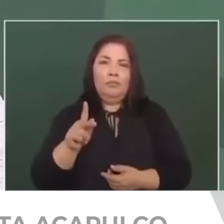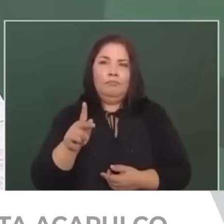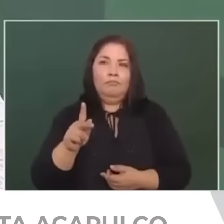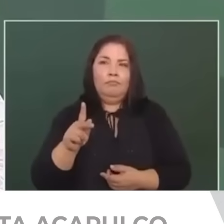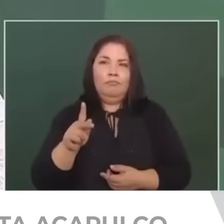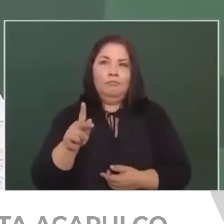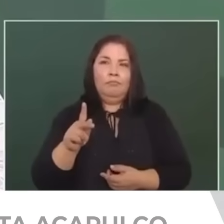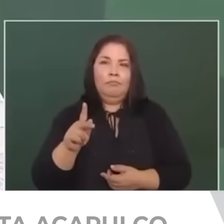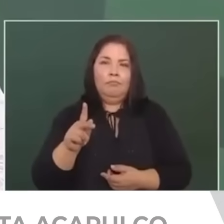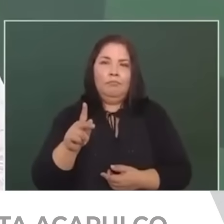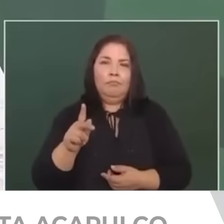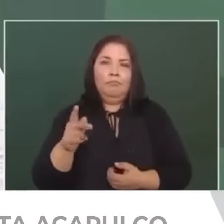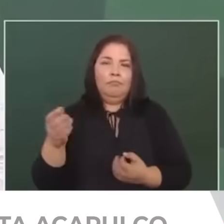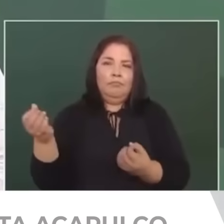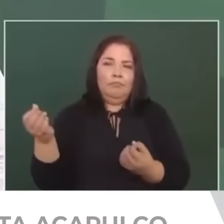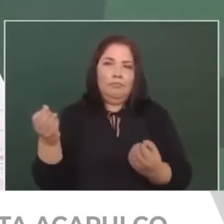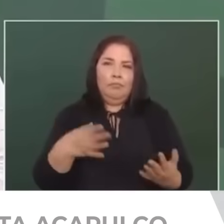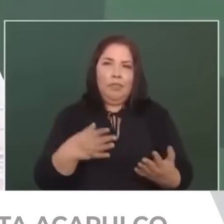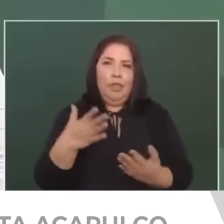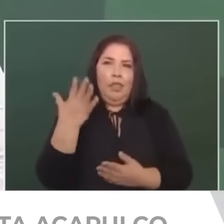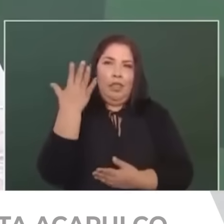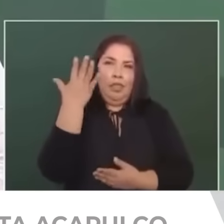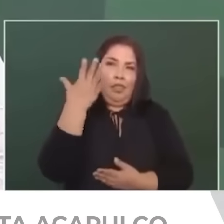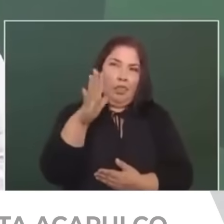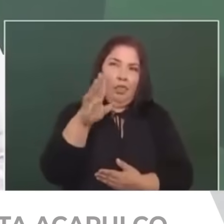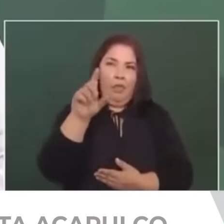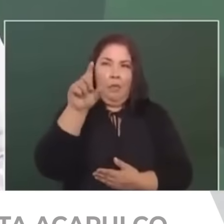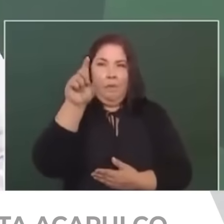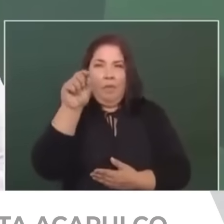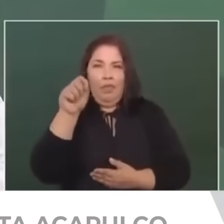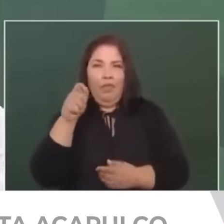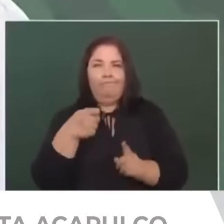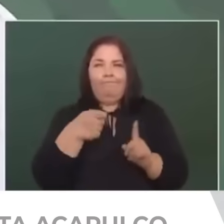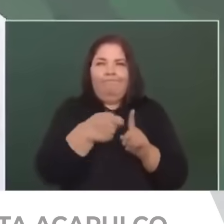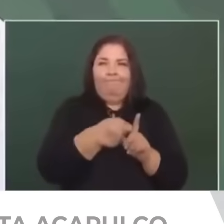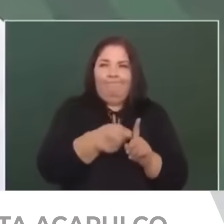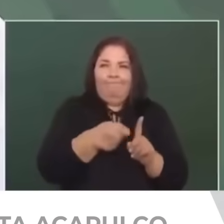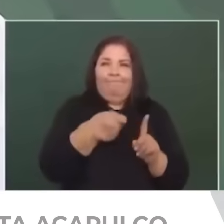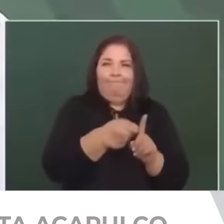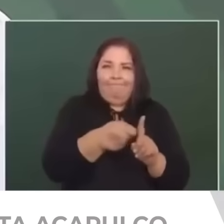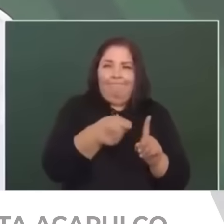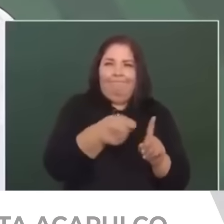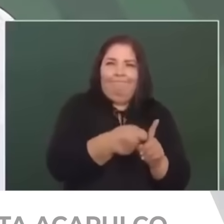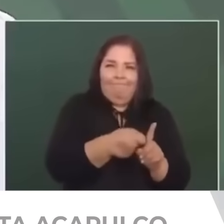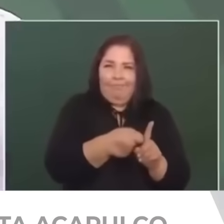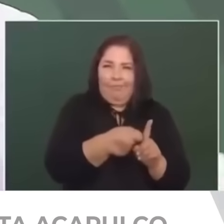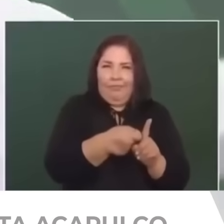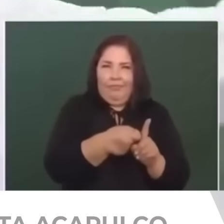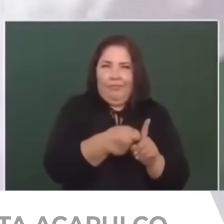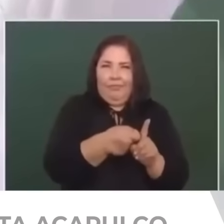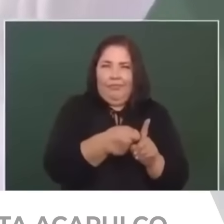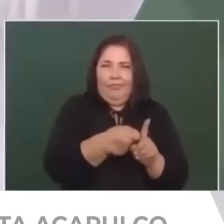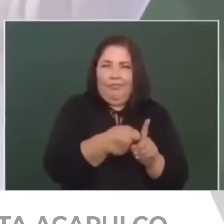mandar a 10 20 provocadores